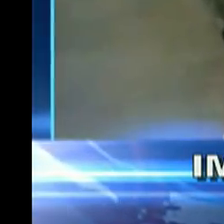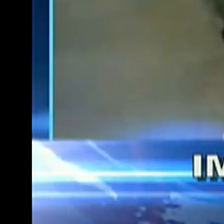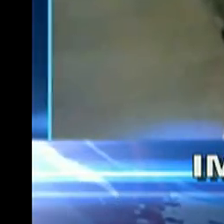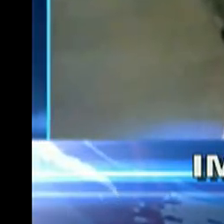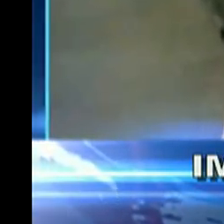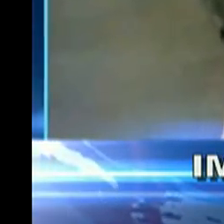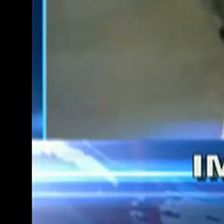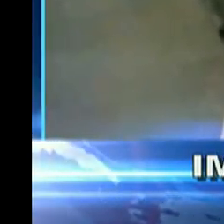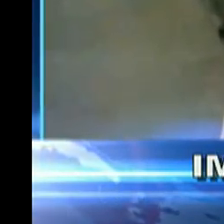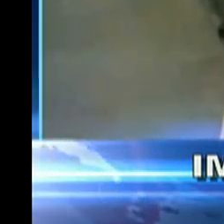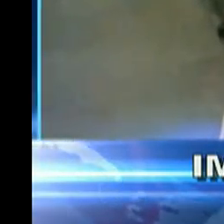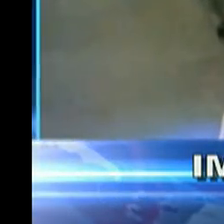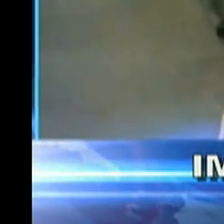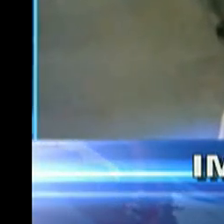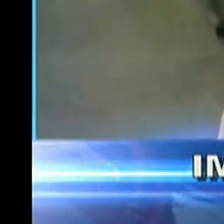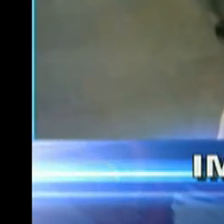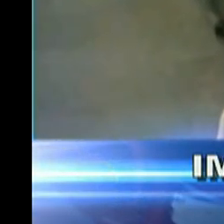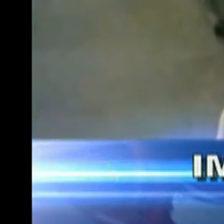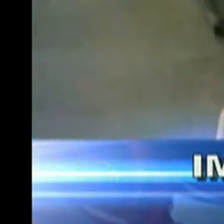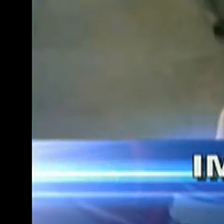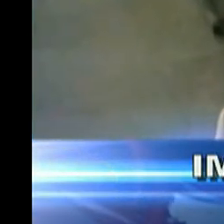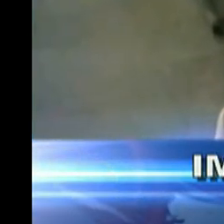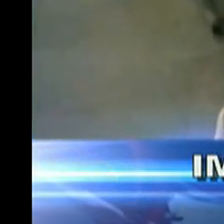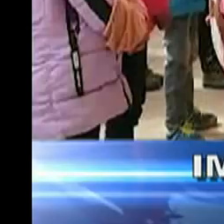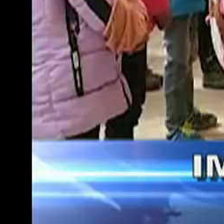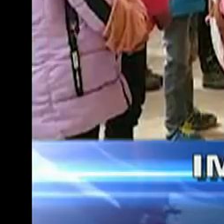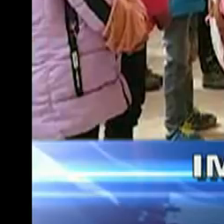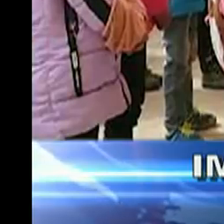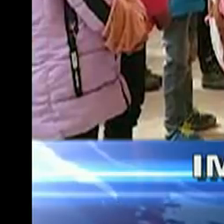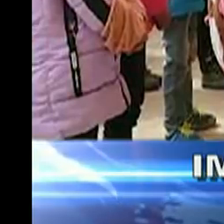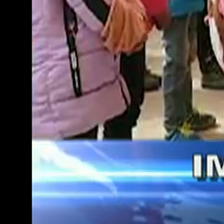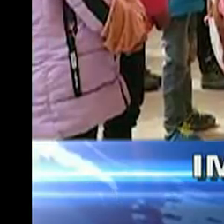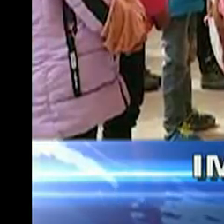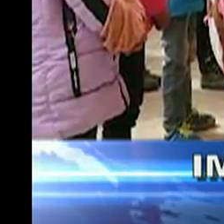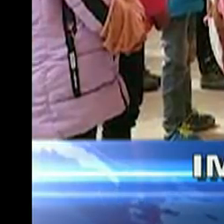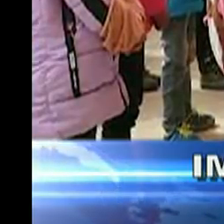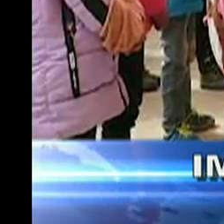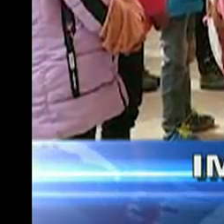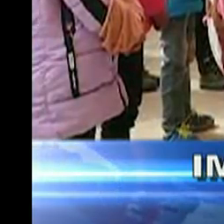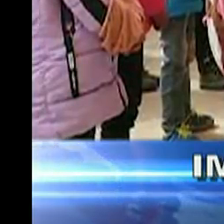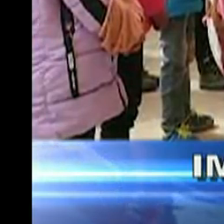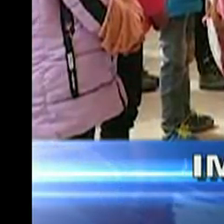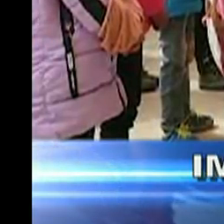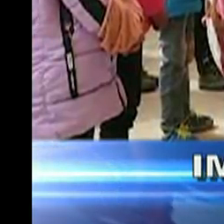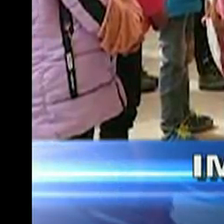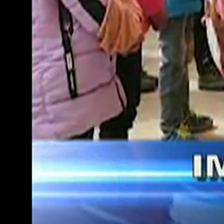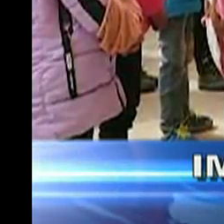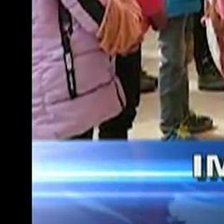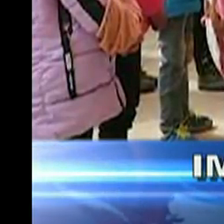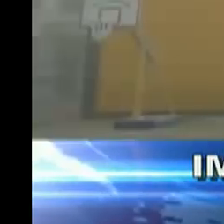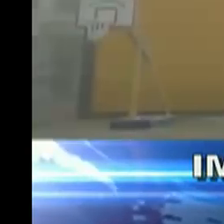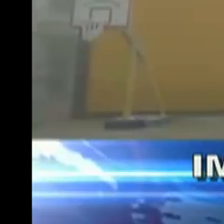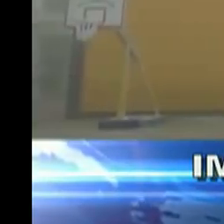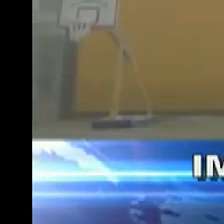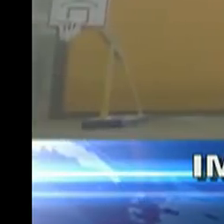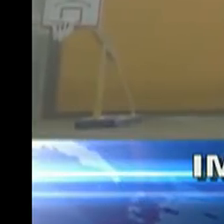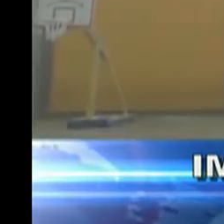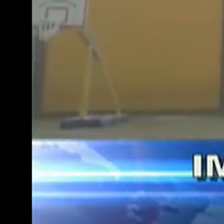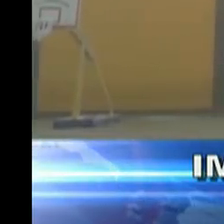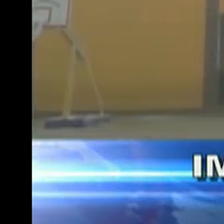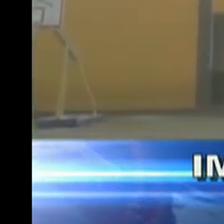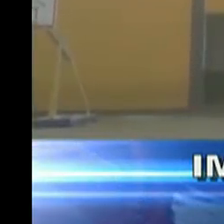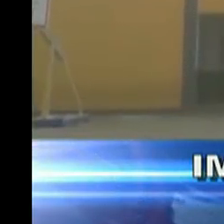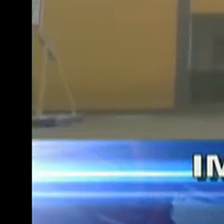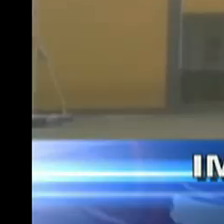cero porque le dan pan y leche en el almuerzo. Así